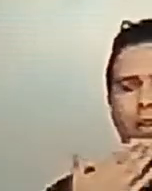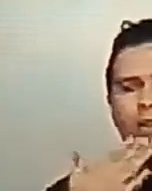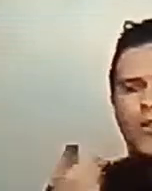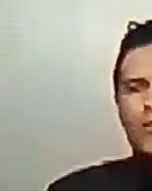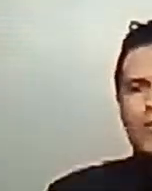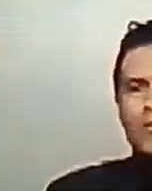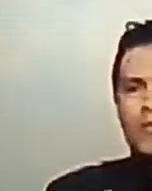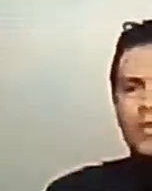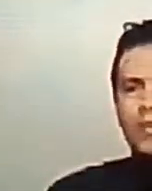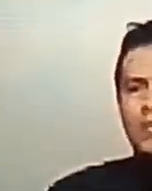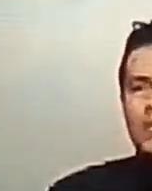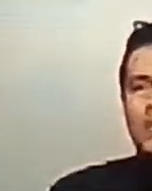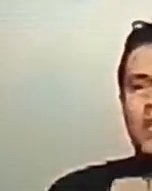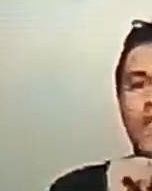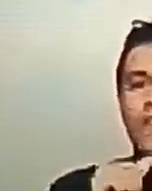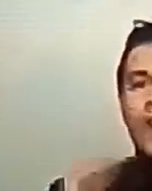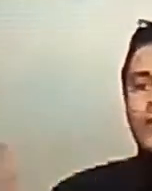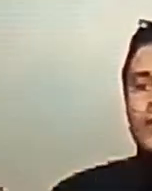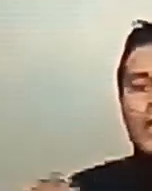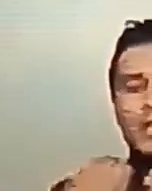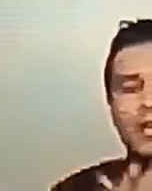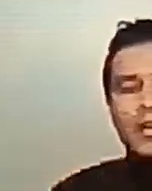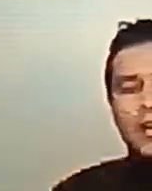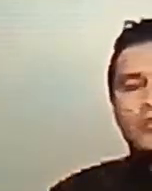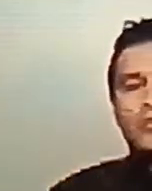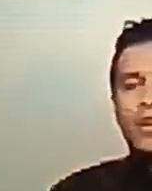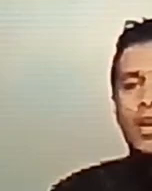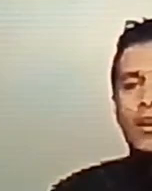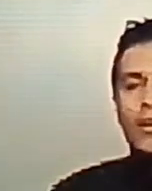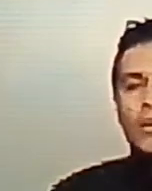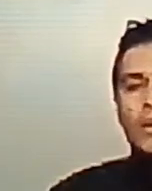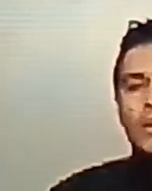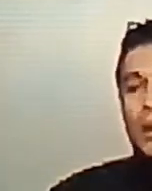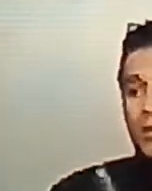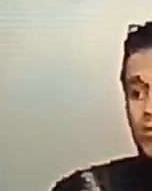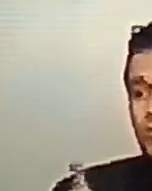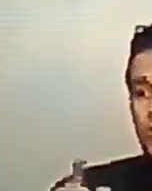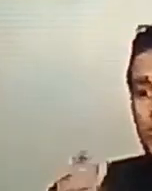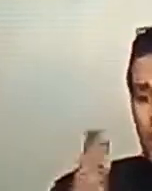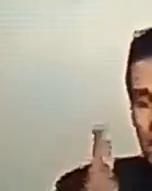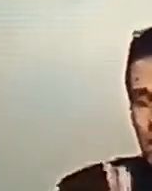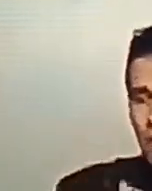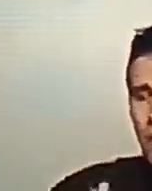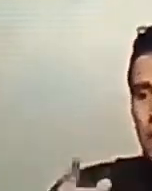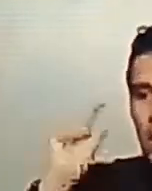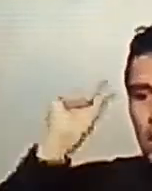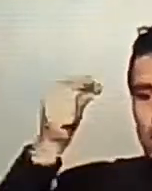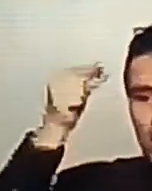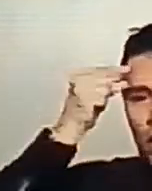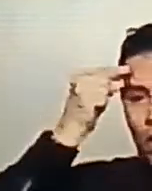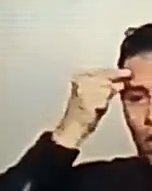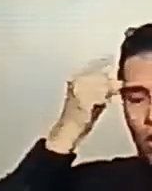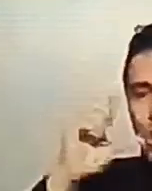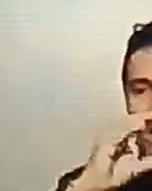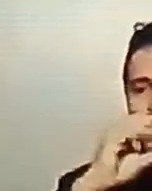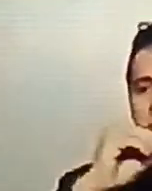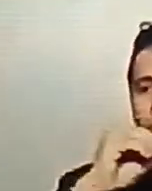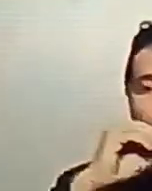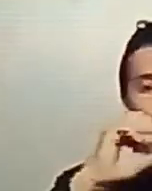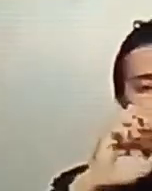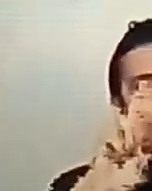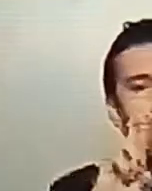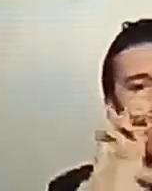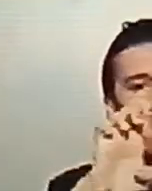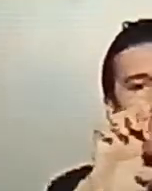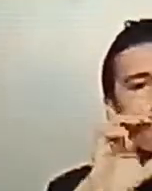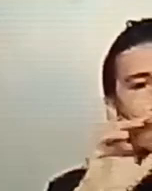ministra de Medio Ambiente del gobierno de Correa, donde se robaron más de 70 mil millones de dólares. Por lo tanto,